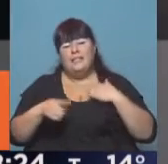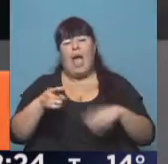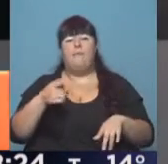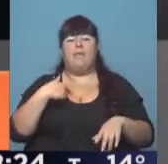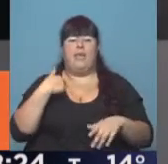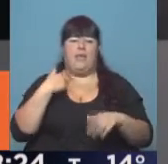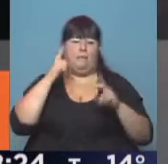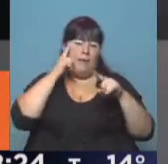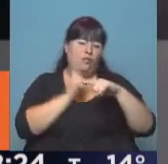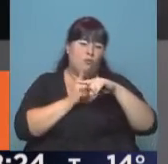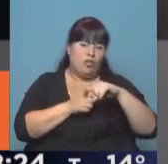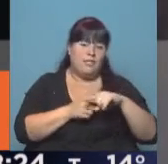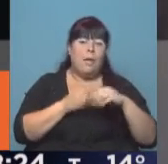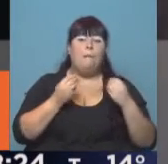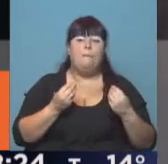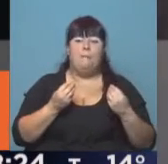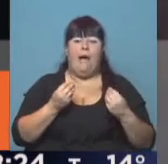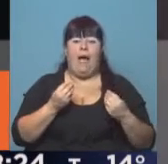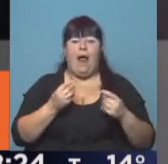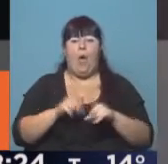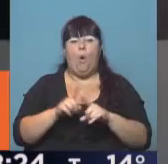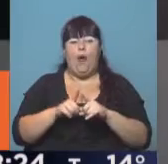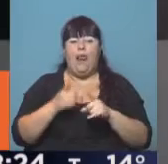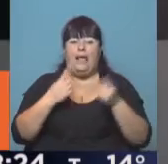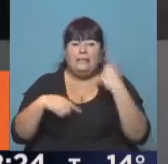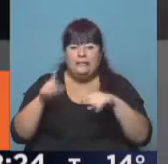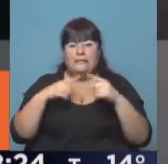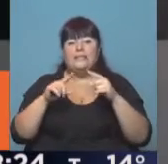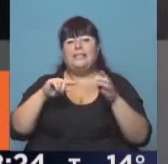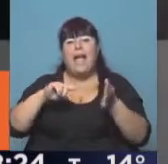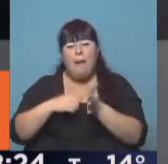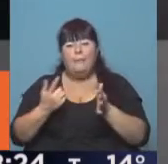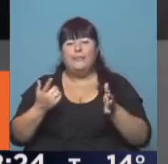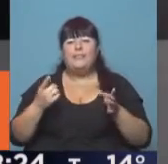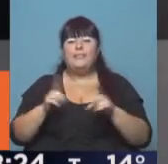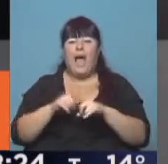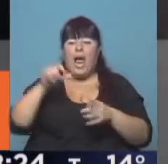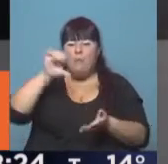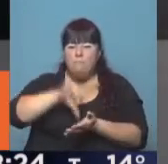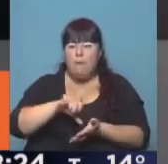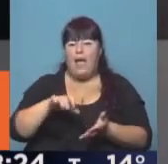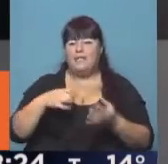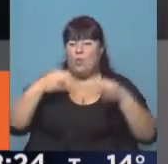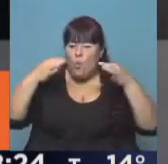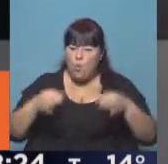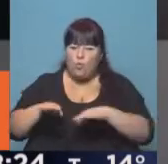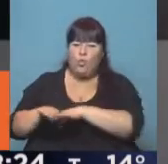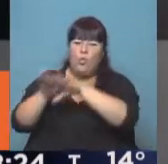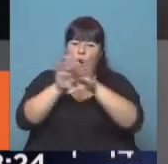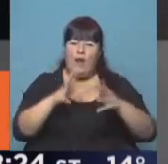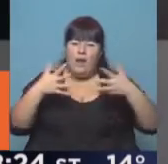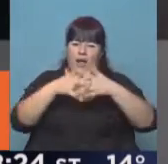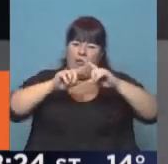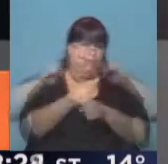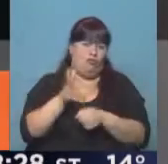desde lo propositivo para tratar de estar digamos una ciudad y un país más justo inclusivo y sustentable